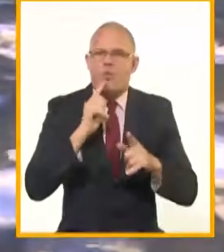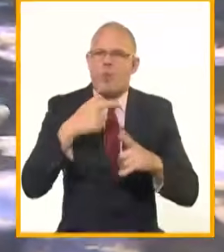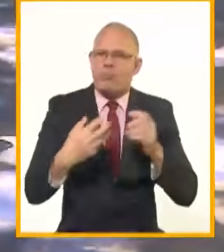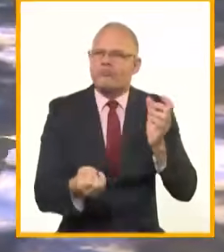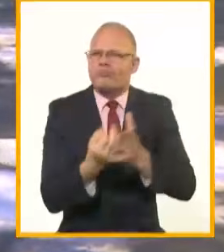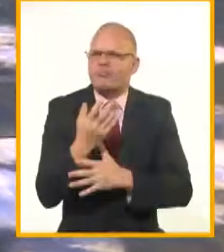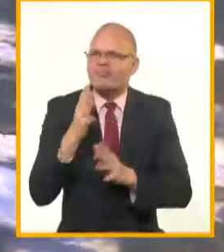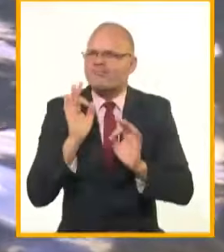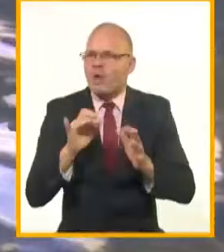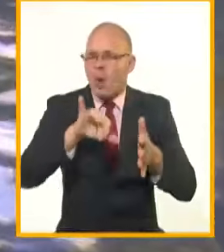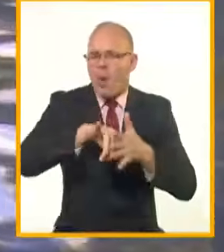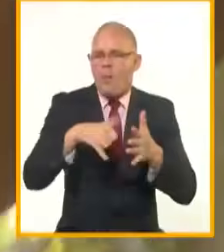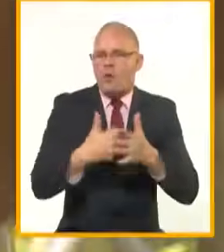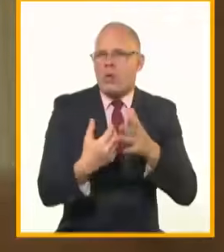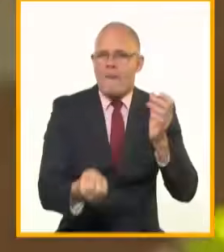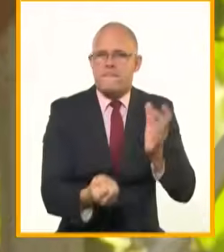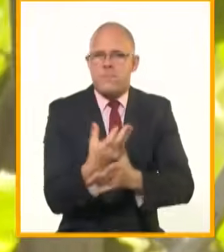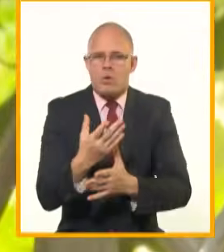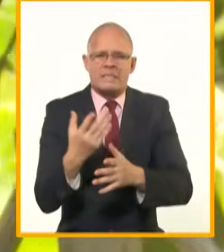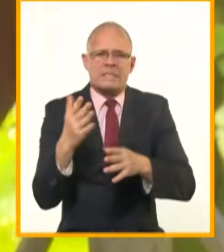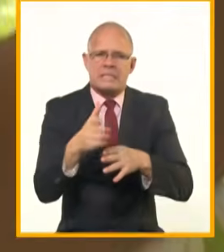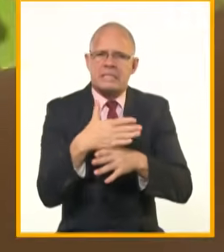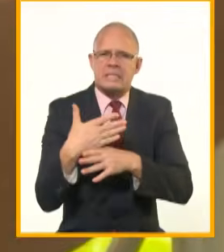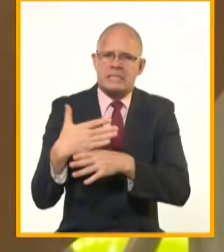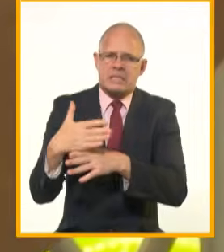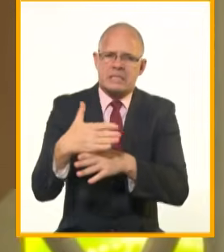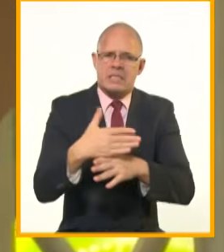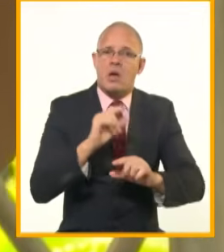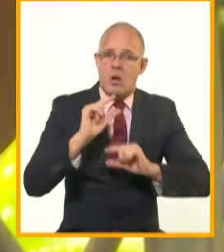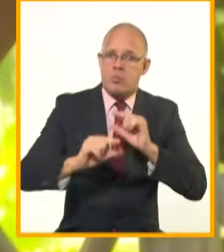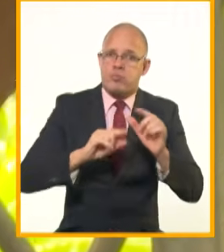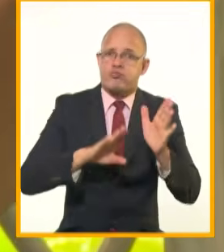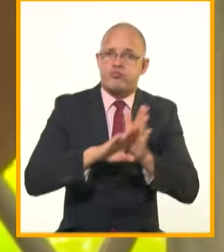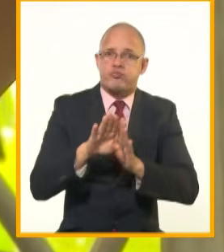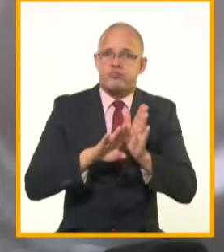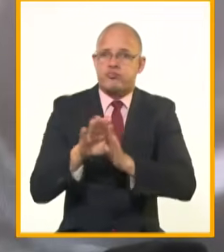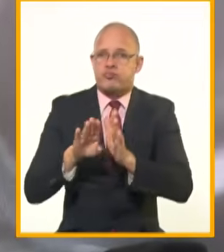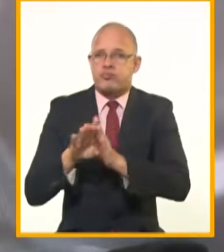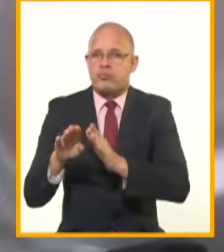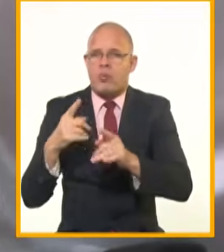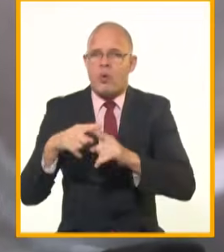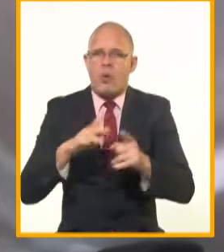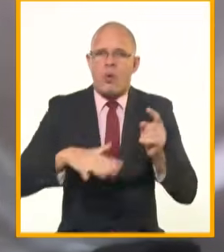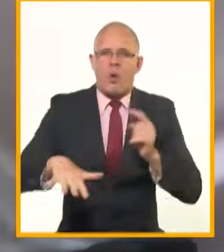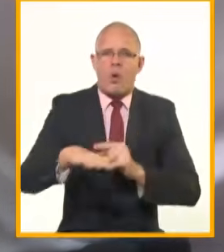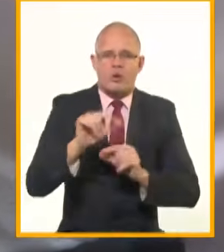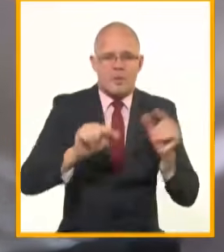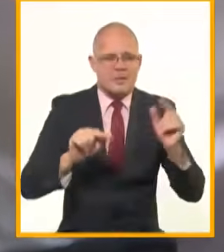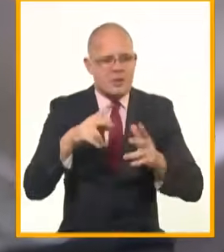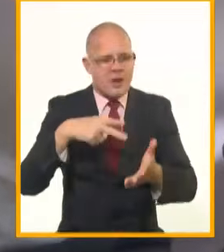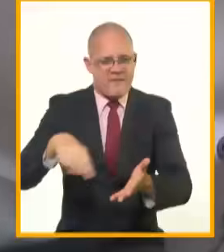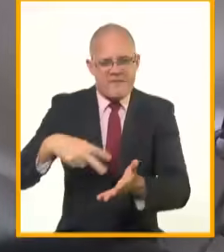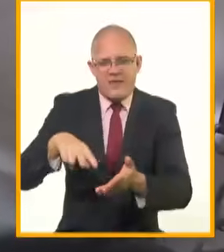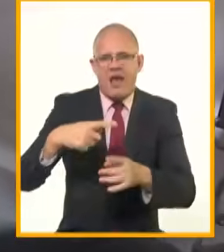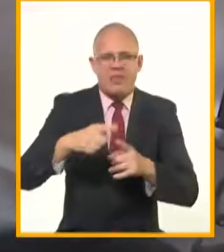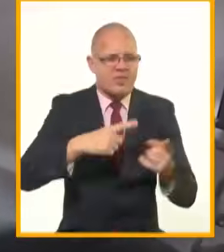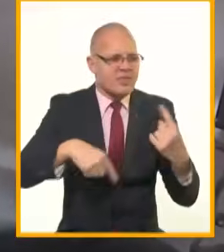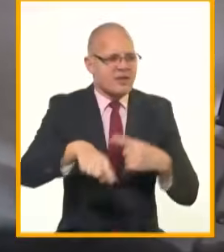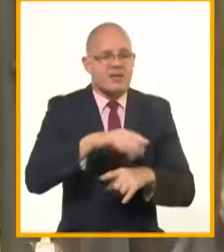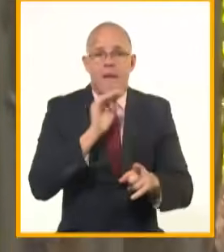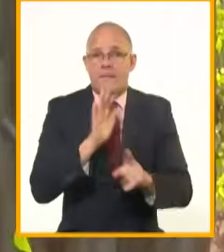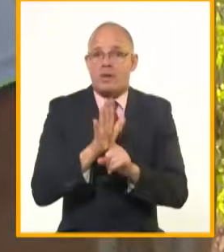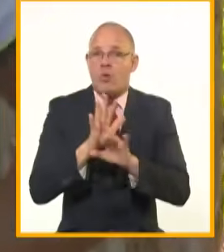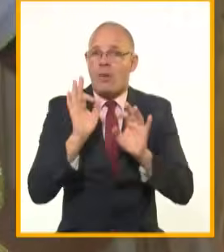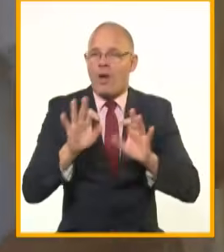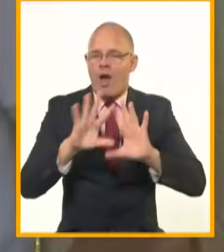de un proyecto nacido del pueblo que ha alcanzado no solo el reconocimiento, sino que ha hecho bailar y corear a su público desde la lealtad a